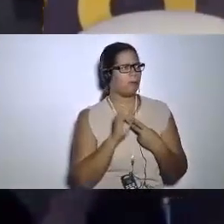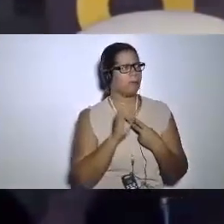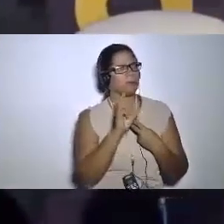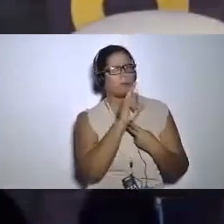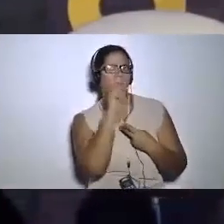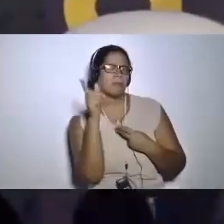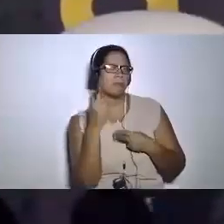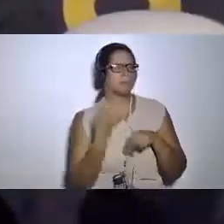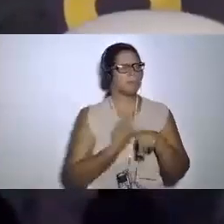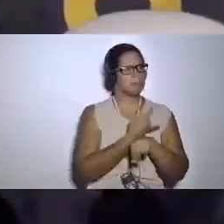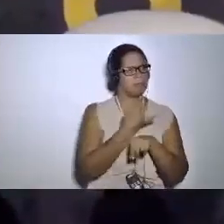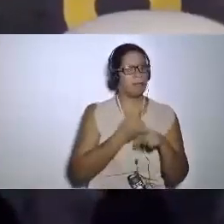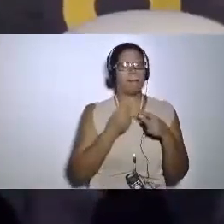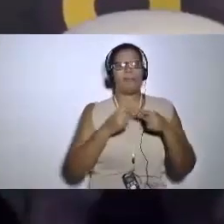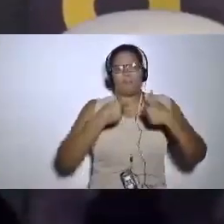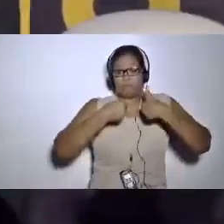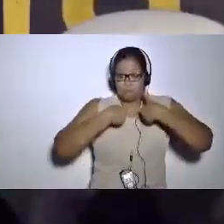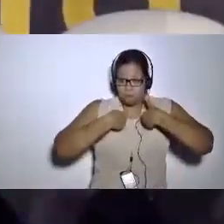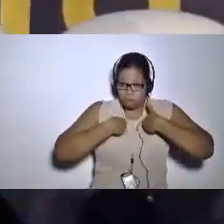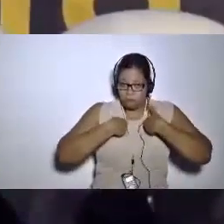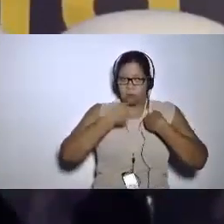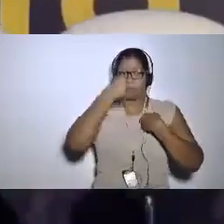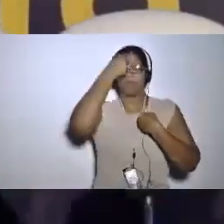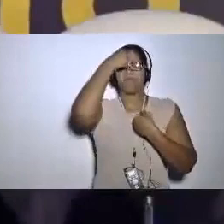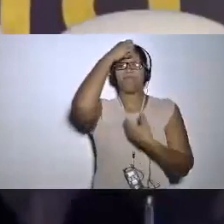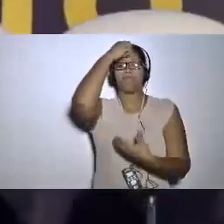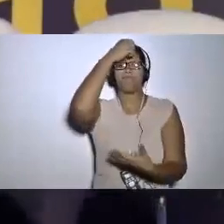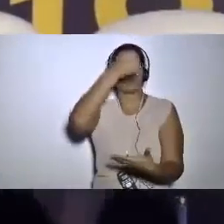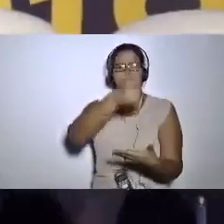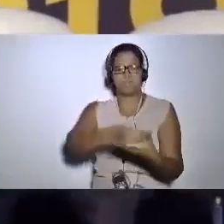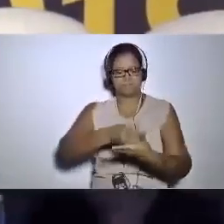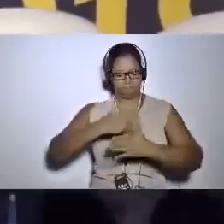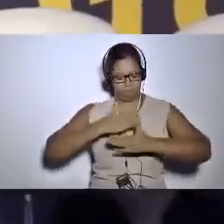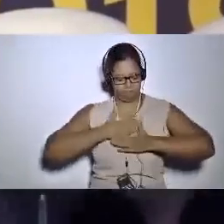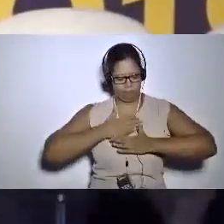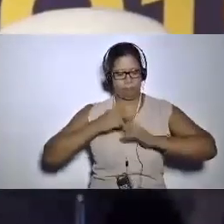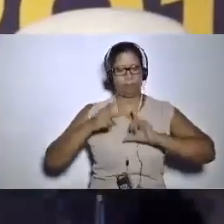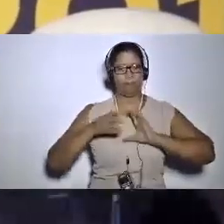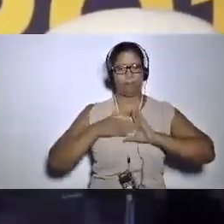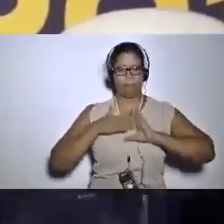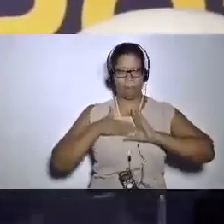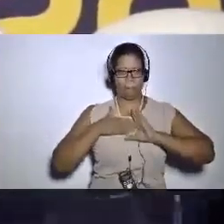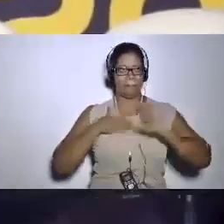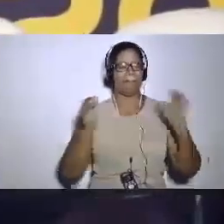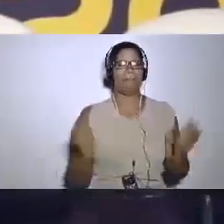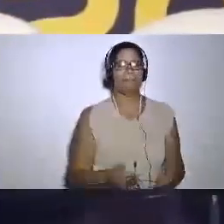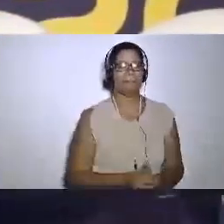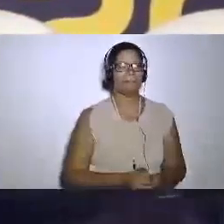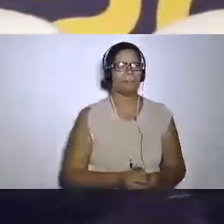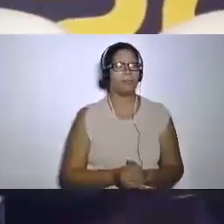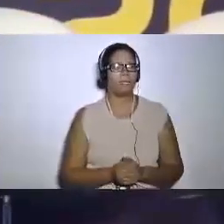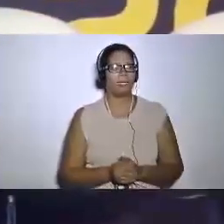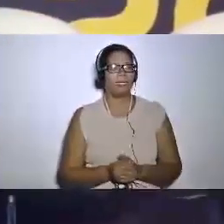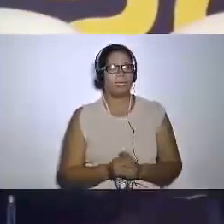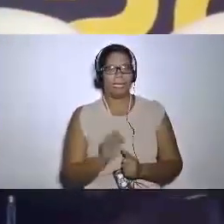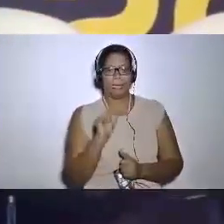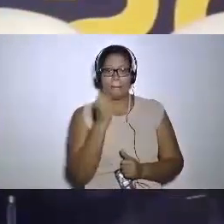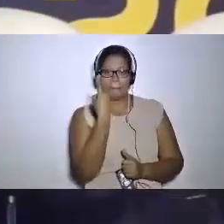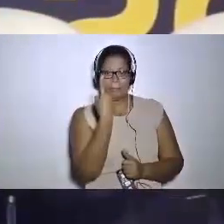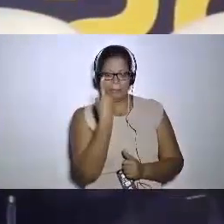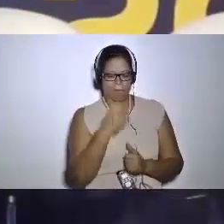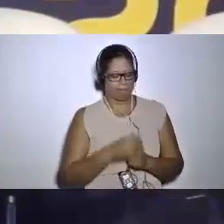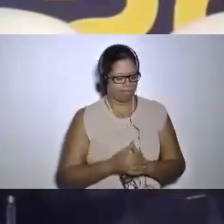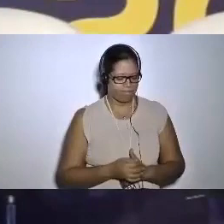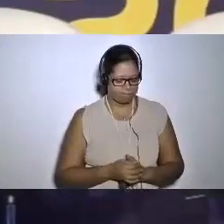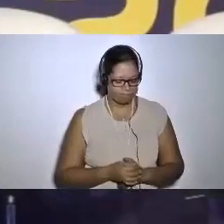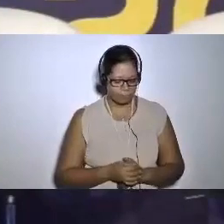que la conferencia tiene otro uso, pero estas son las mías, estas son mis personales. La primera, como